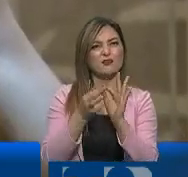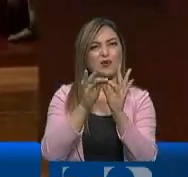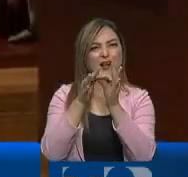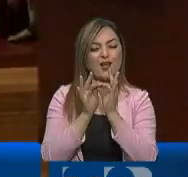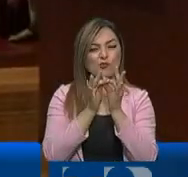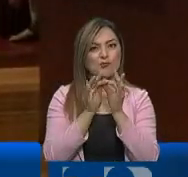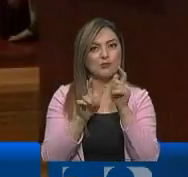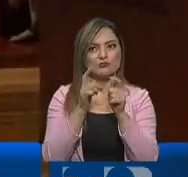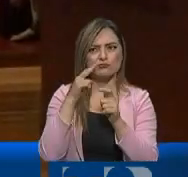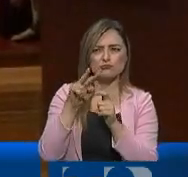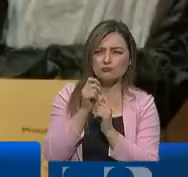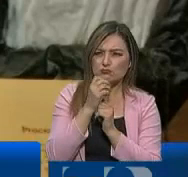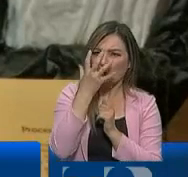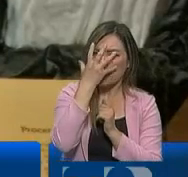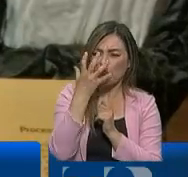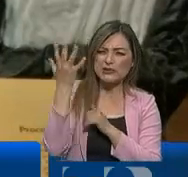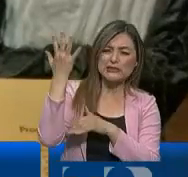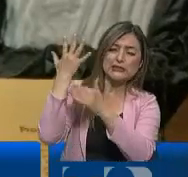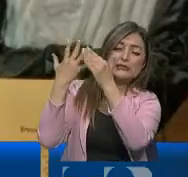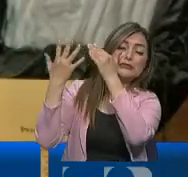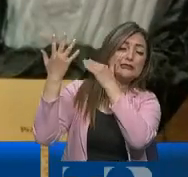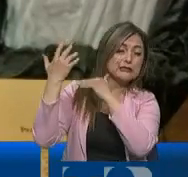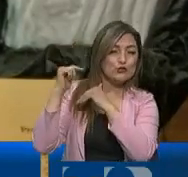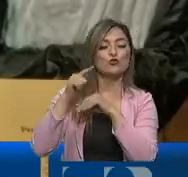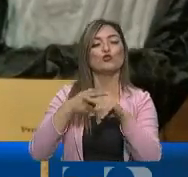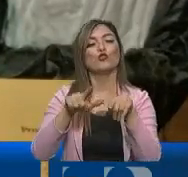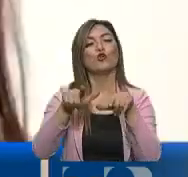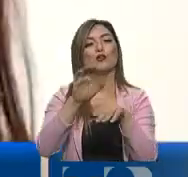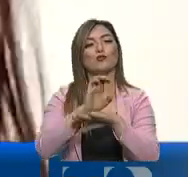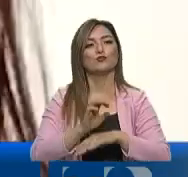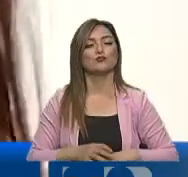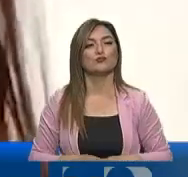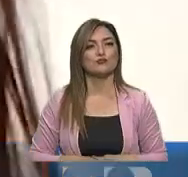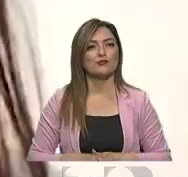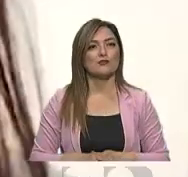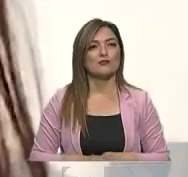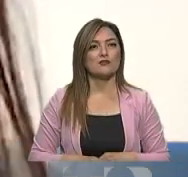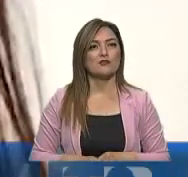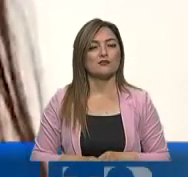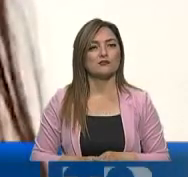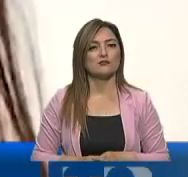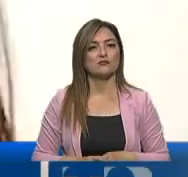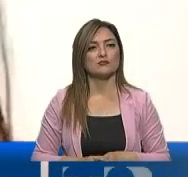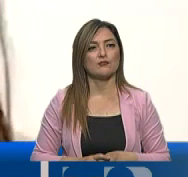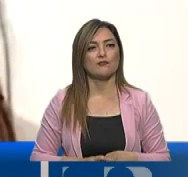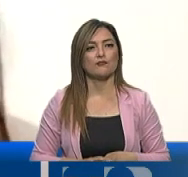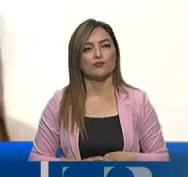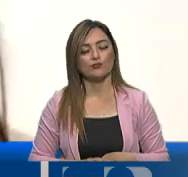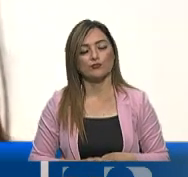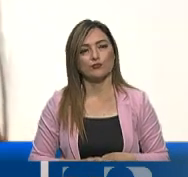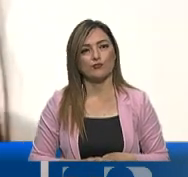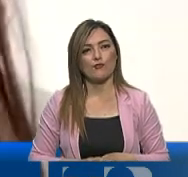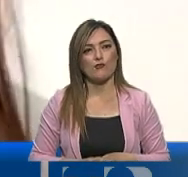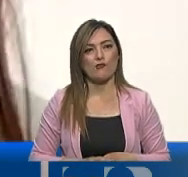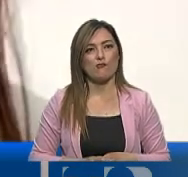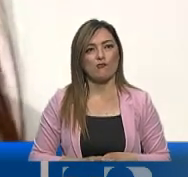asistentes conocerán más sobre las máscaras precolombinas de diferentes lugares del Ecuador. Los participantes van a